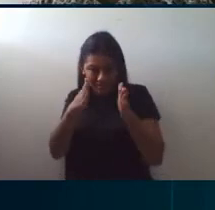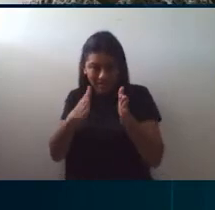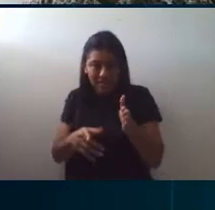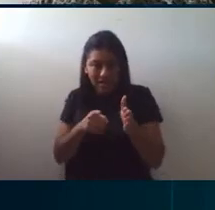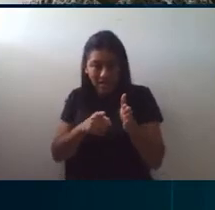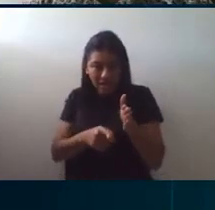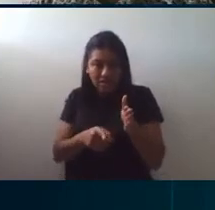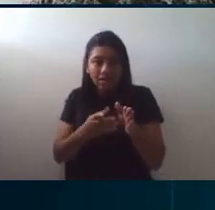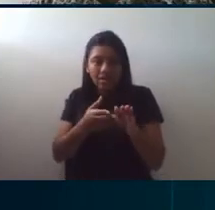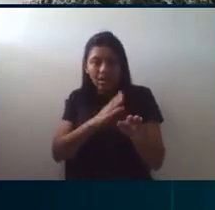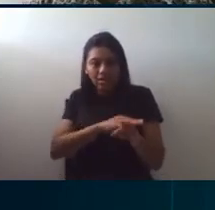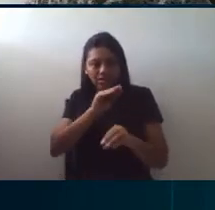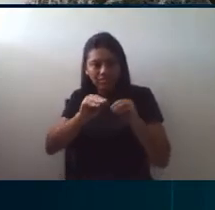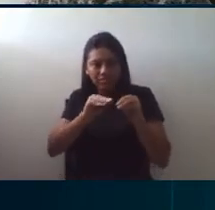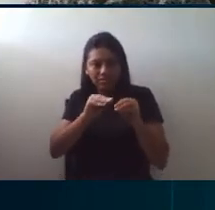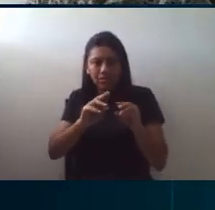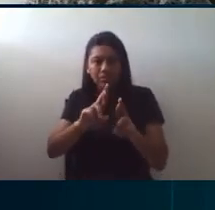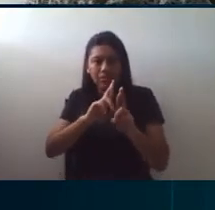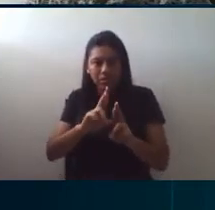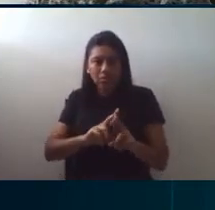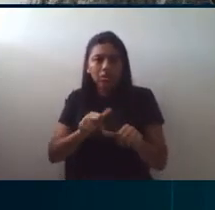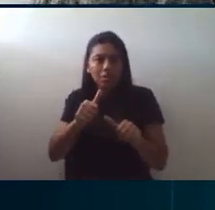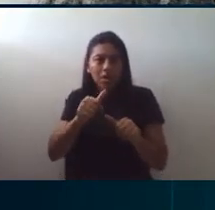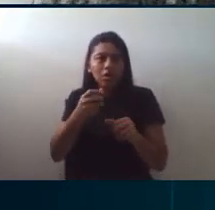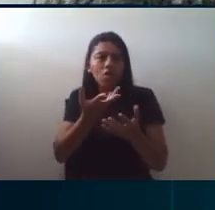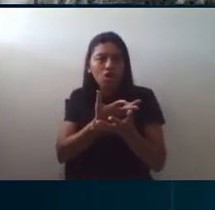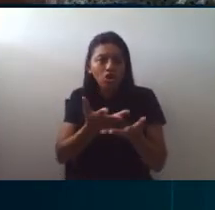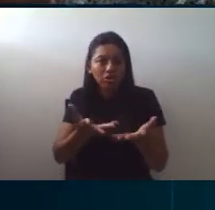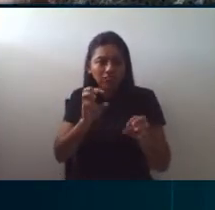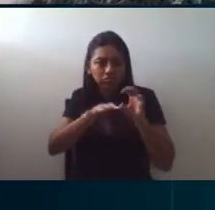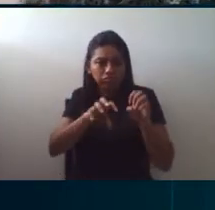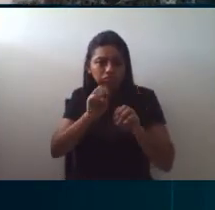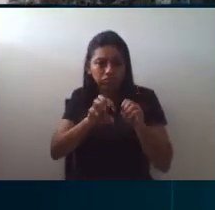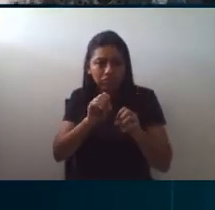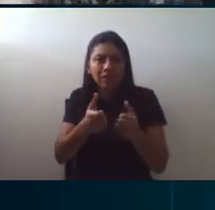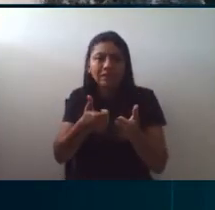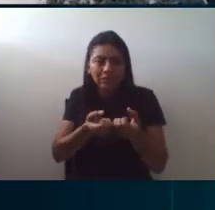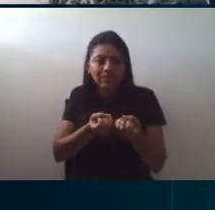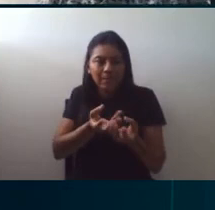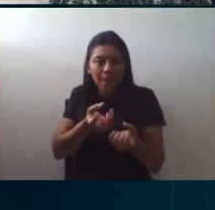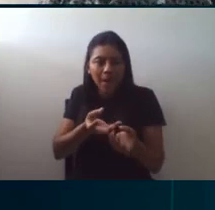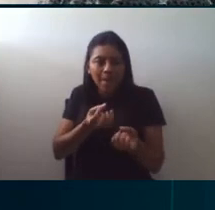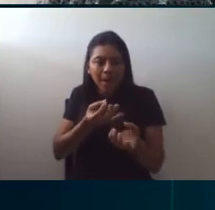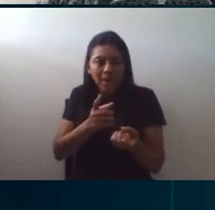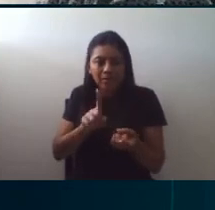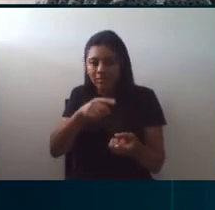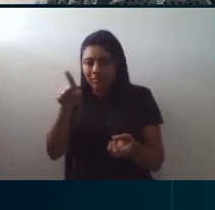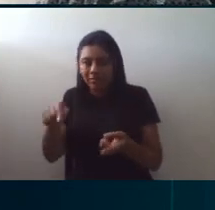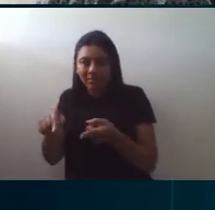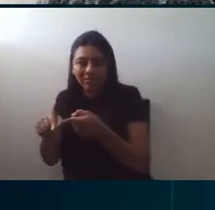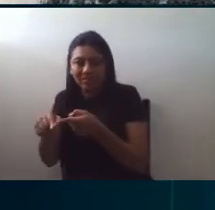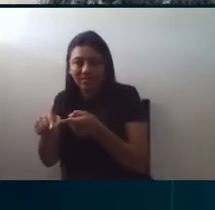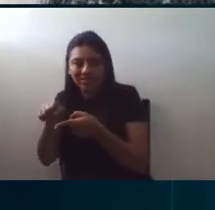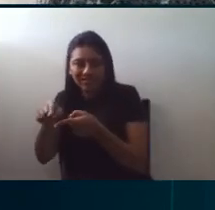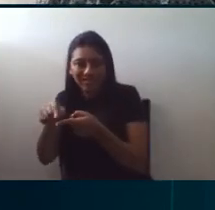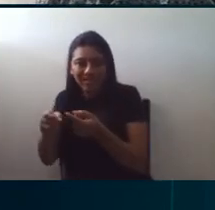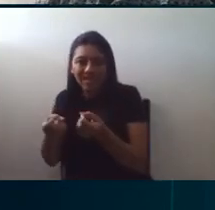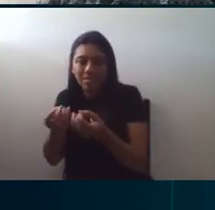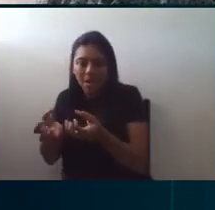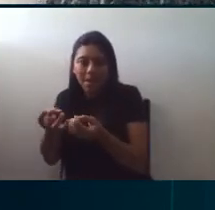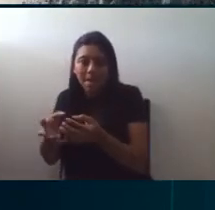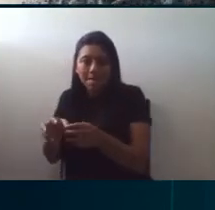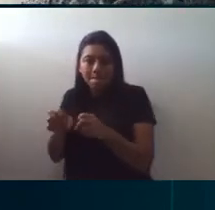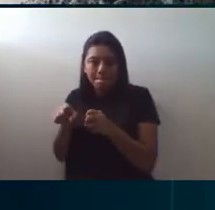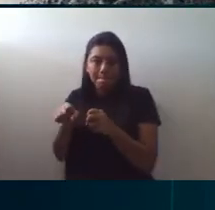pidiendo. Y aquí, pues, simplemente lo que les quería mostrar era que después cogí una lección aprendida en el 2021, la pasé por